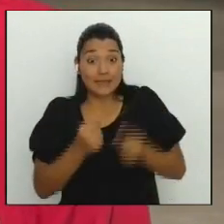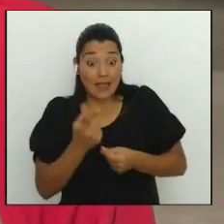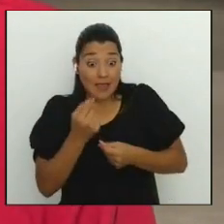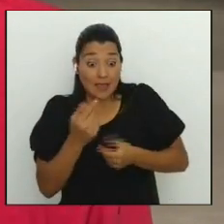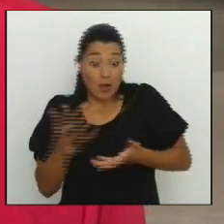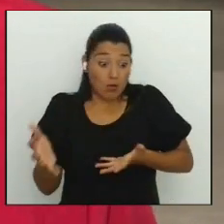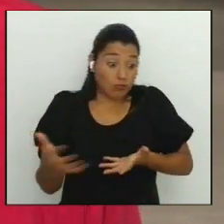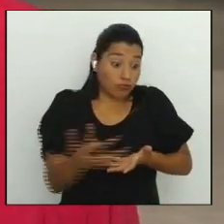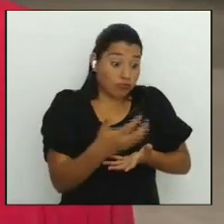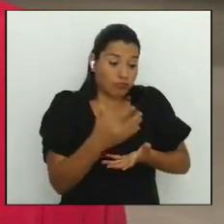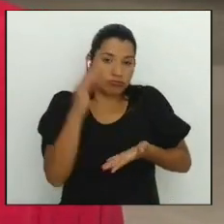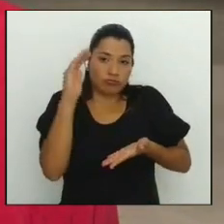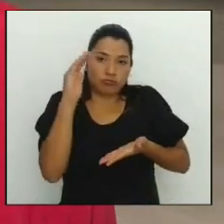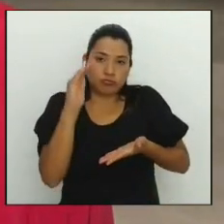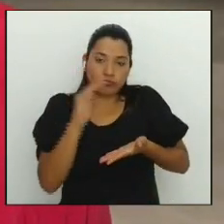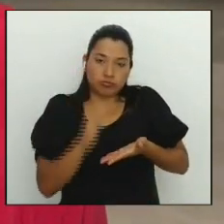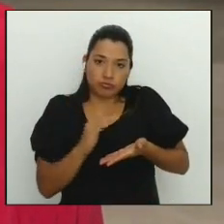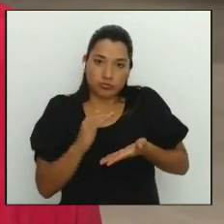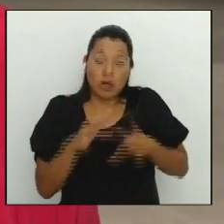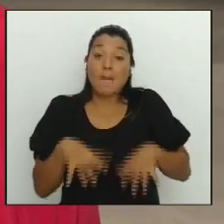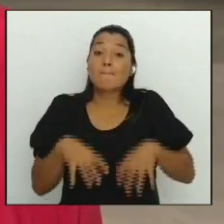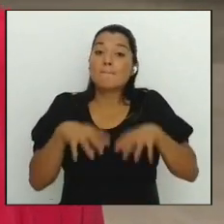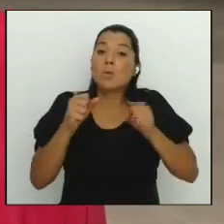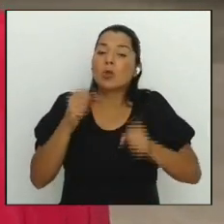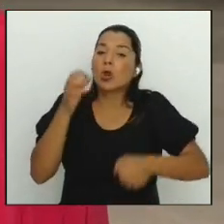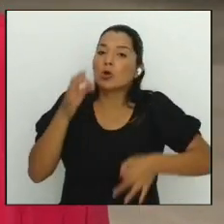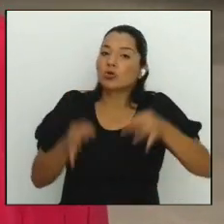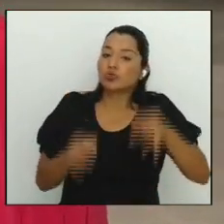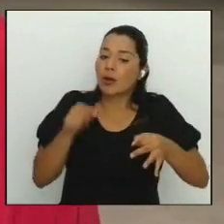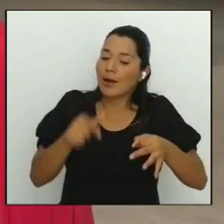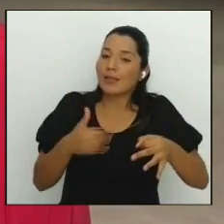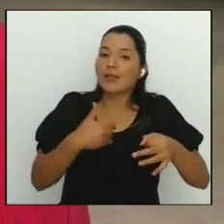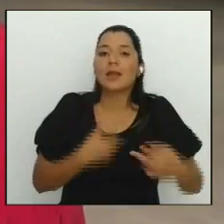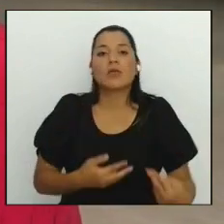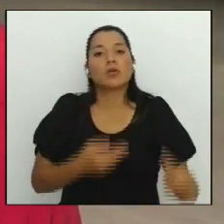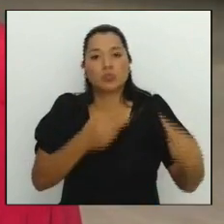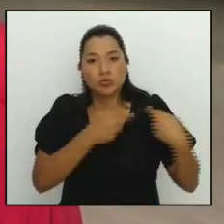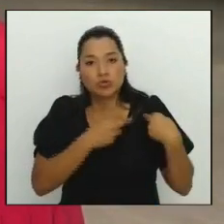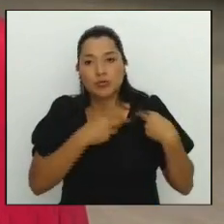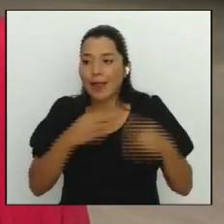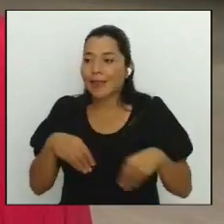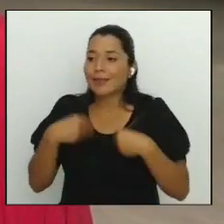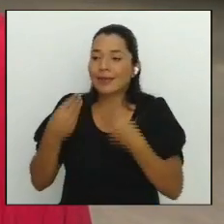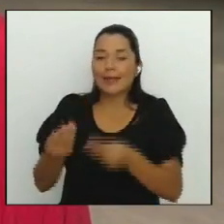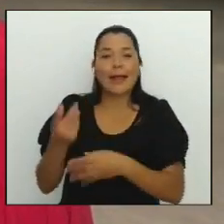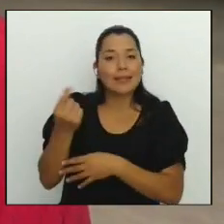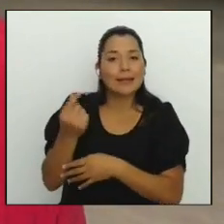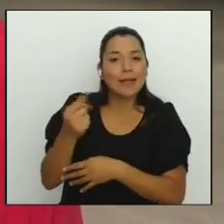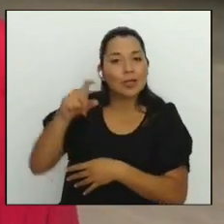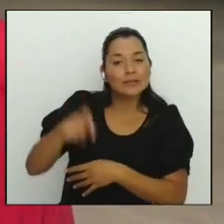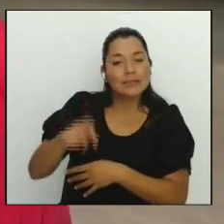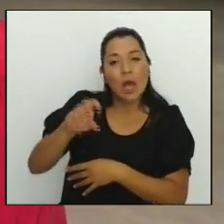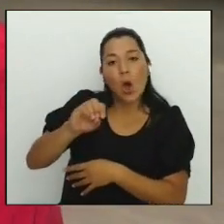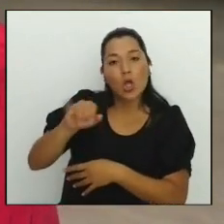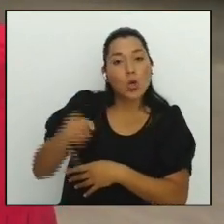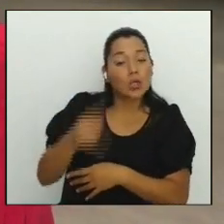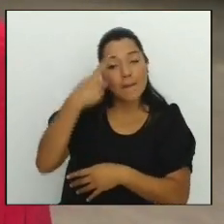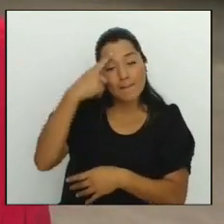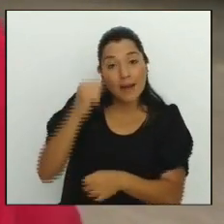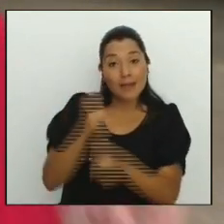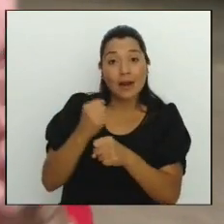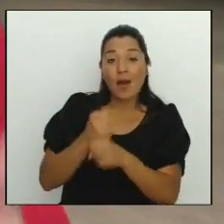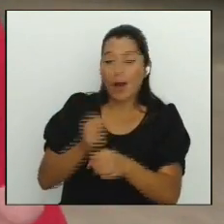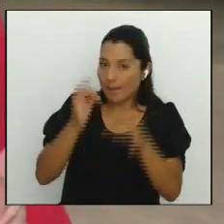Poder Judicial es el que tiene la responsabilidad de darle los recursos que necesite el OIJ para hacer un buen trabajo. Internamente, no el